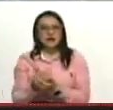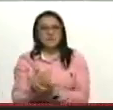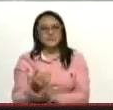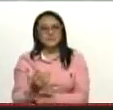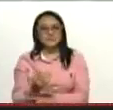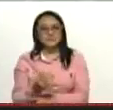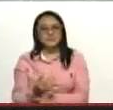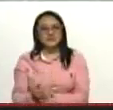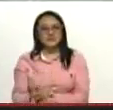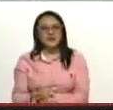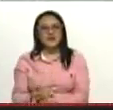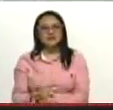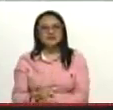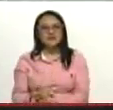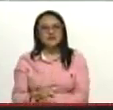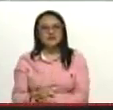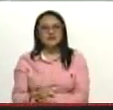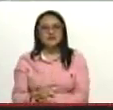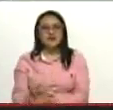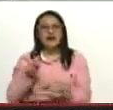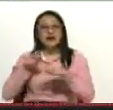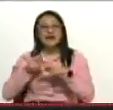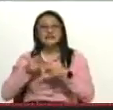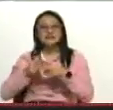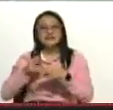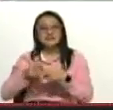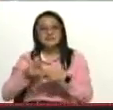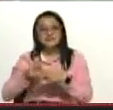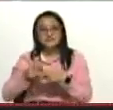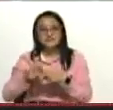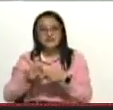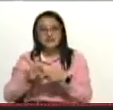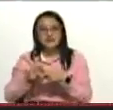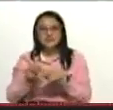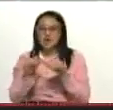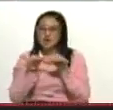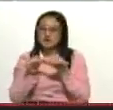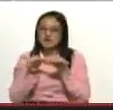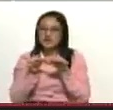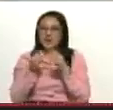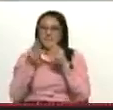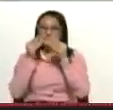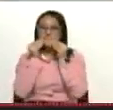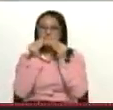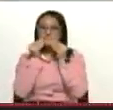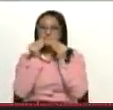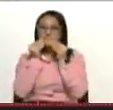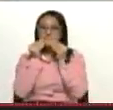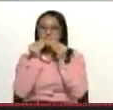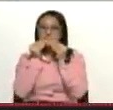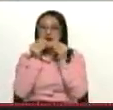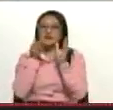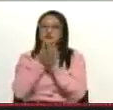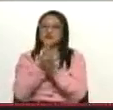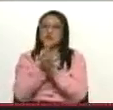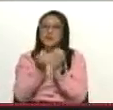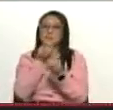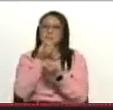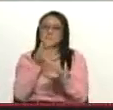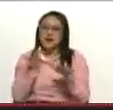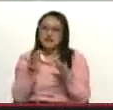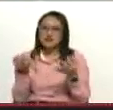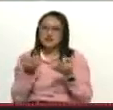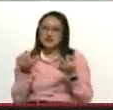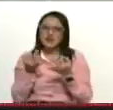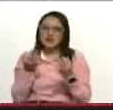pero mantén tus labios cerrados pero mantienen sus labios cerrados sobre la belleza honesta que